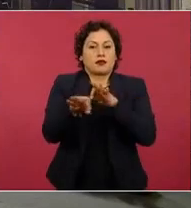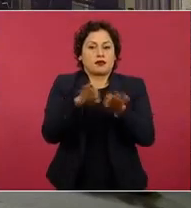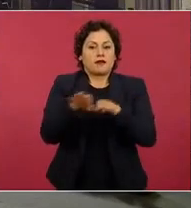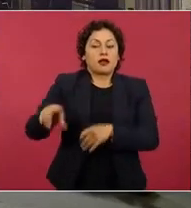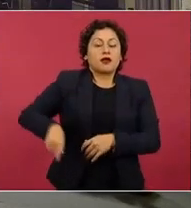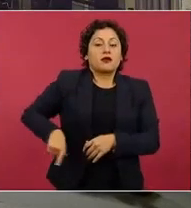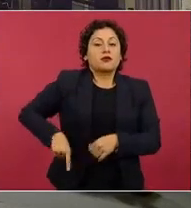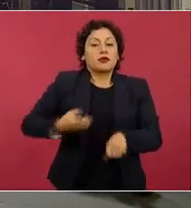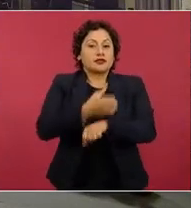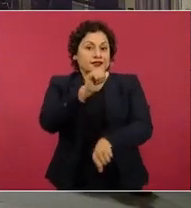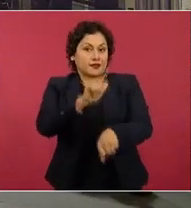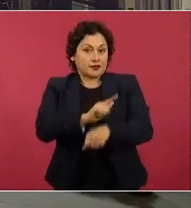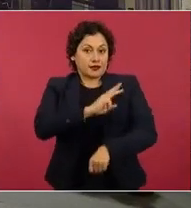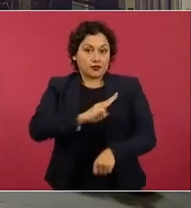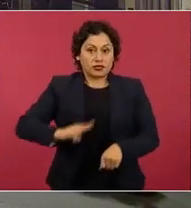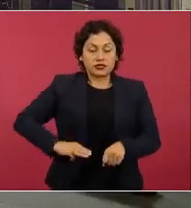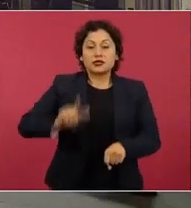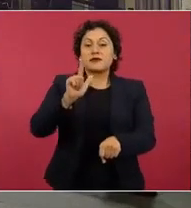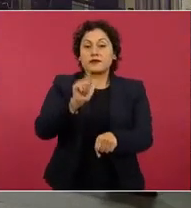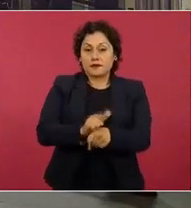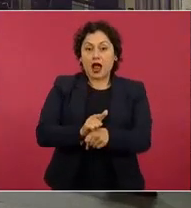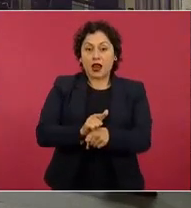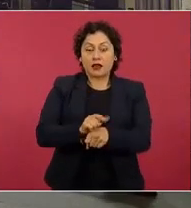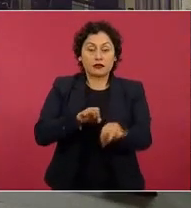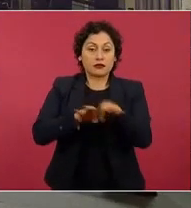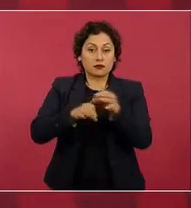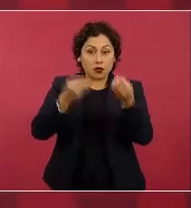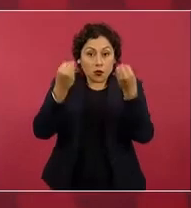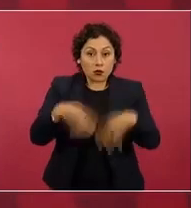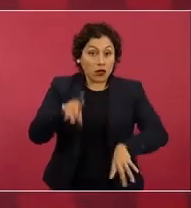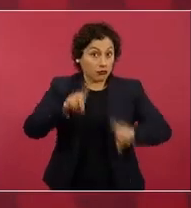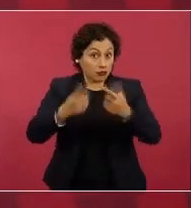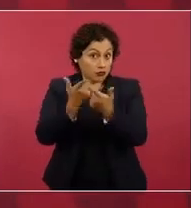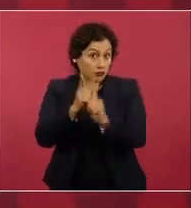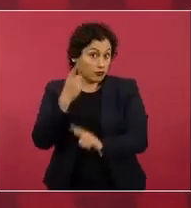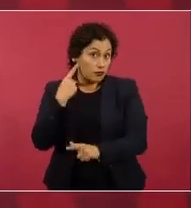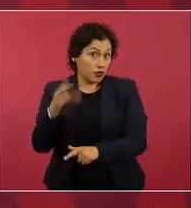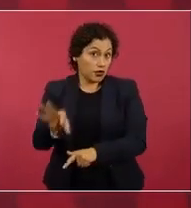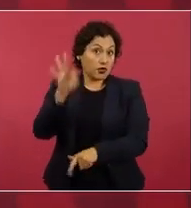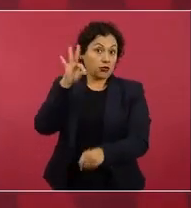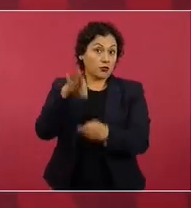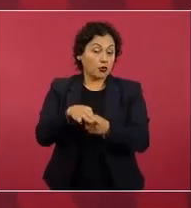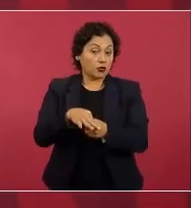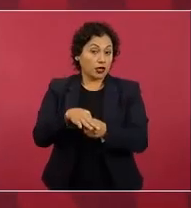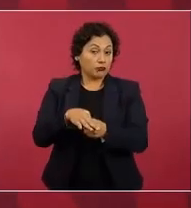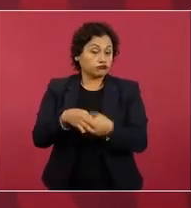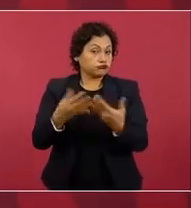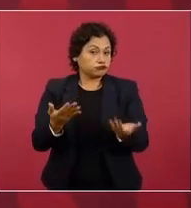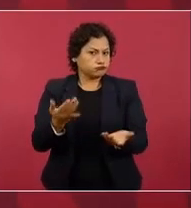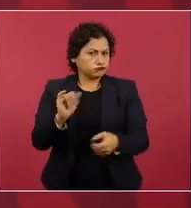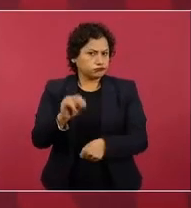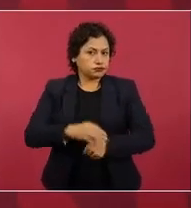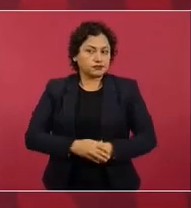de donde gobierne Morena, que voten por otro partido. Pues es que es lo mismo, están desesperados